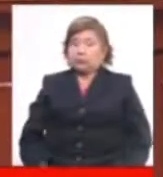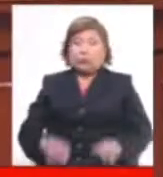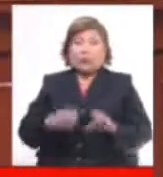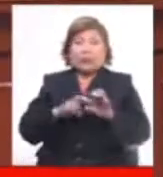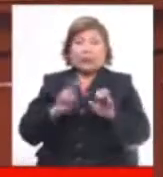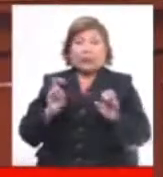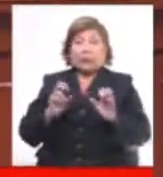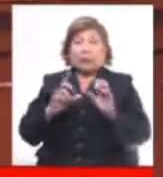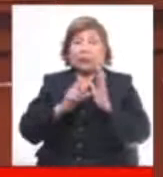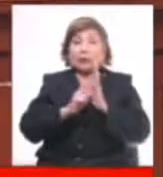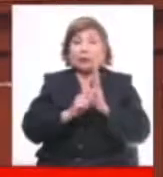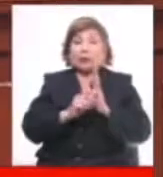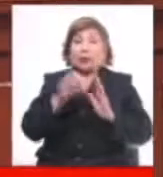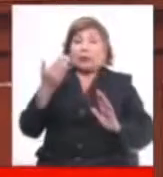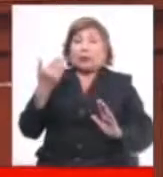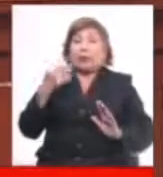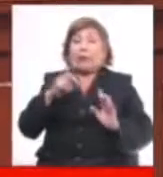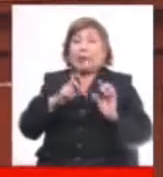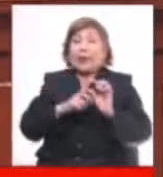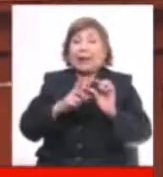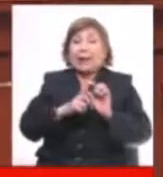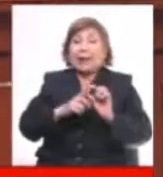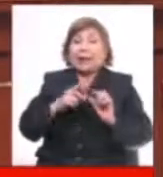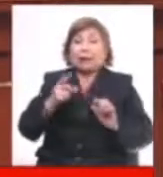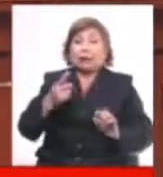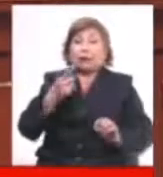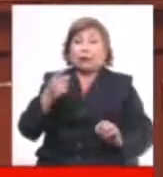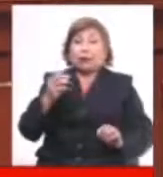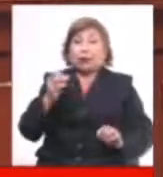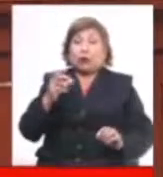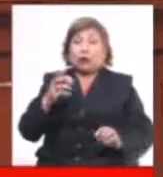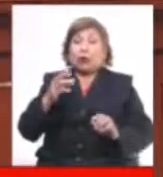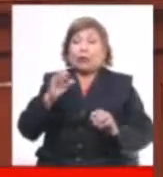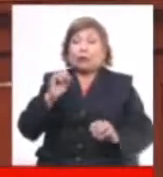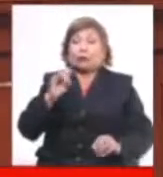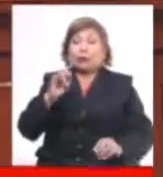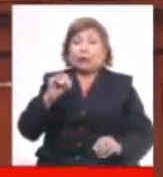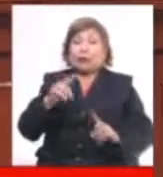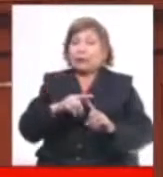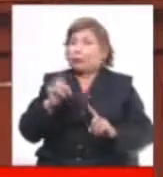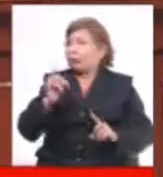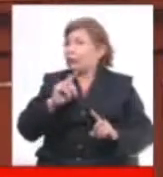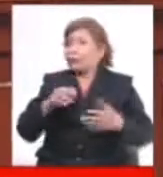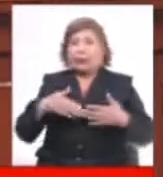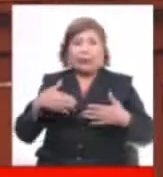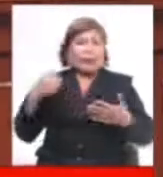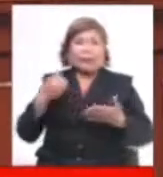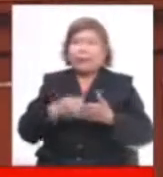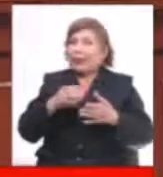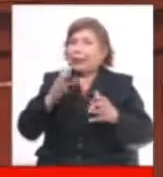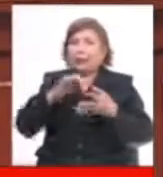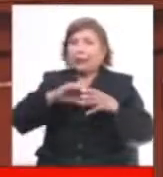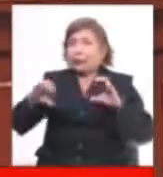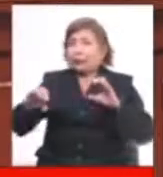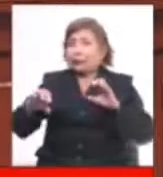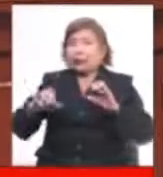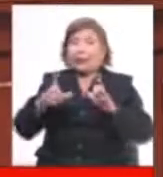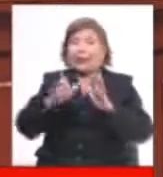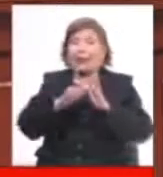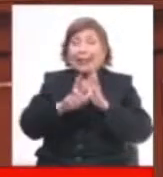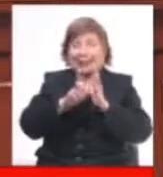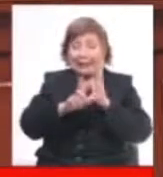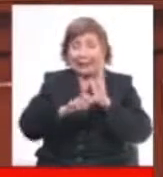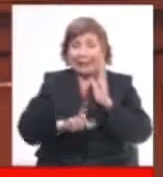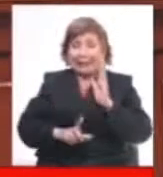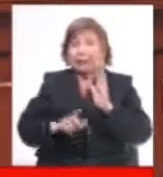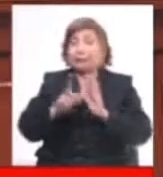Retirando del texto anterior la palabra solo, la SUNAT no será afectada ni excluida de la lista de entidades